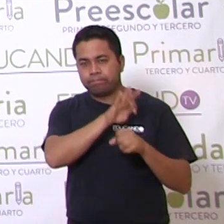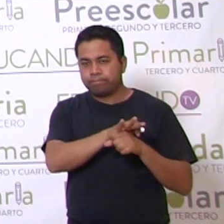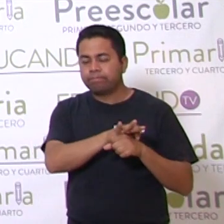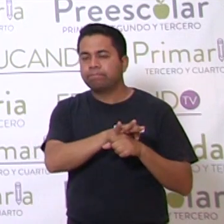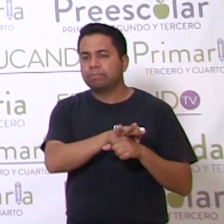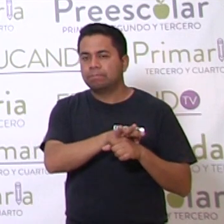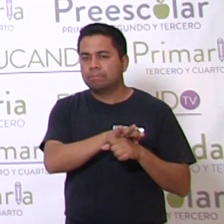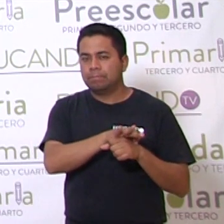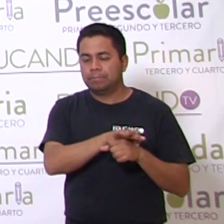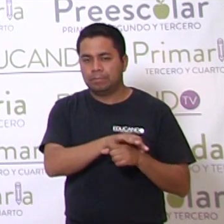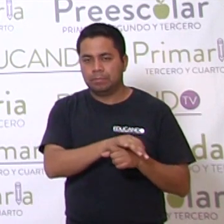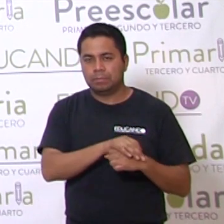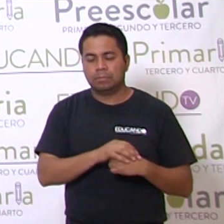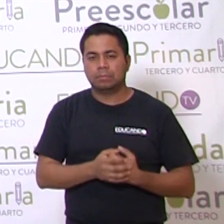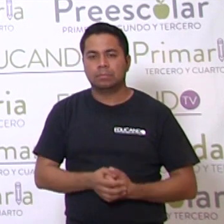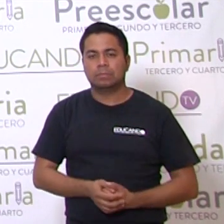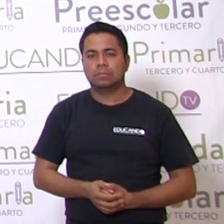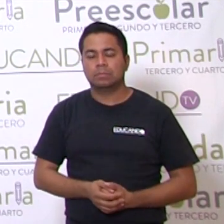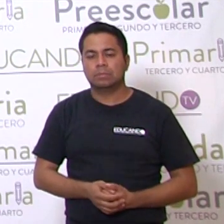del